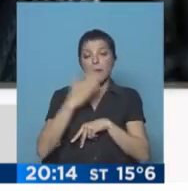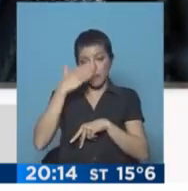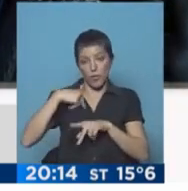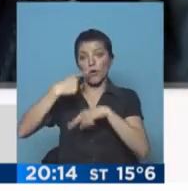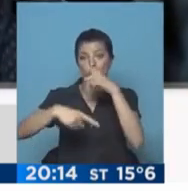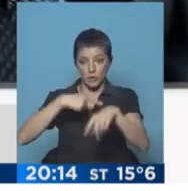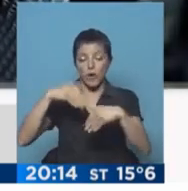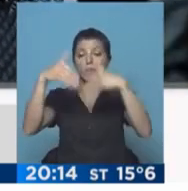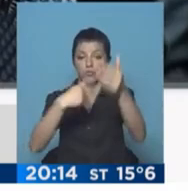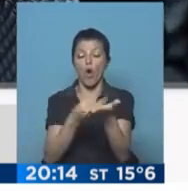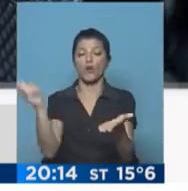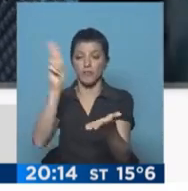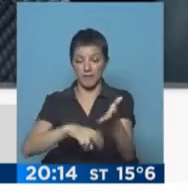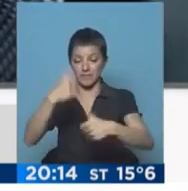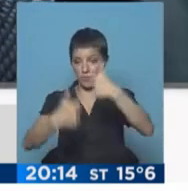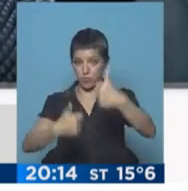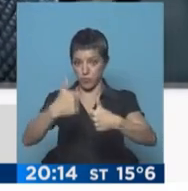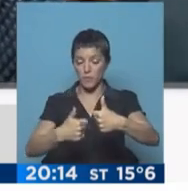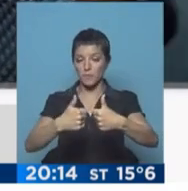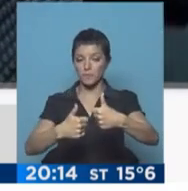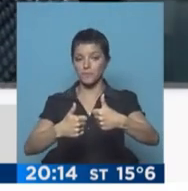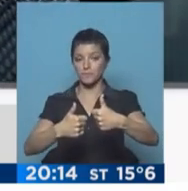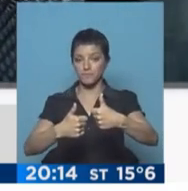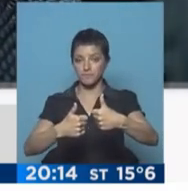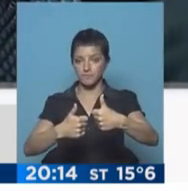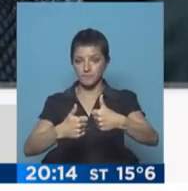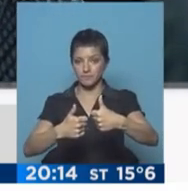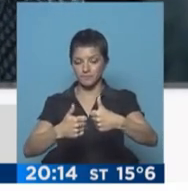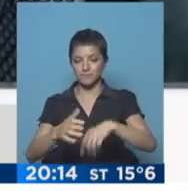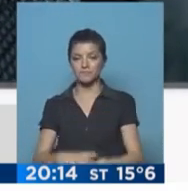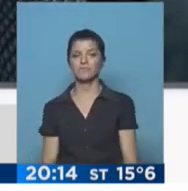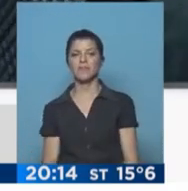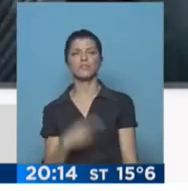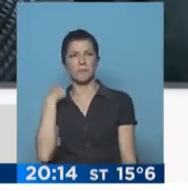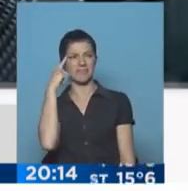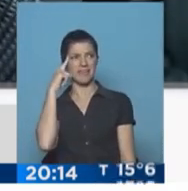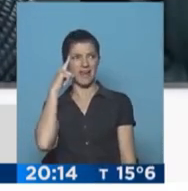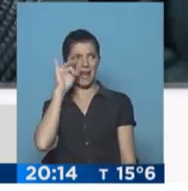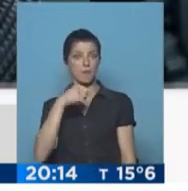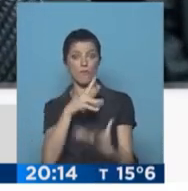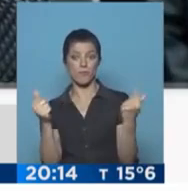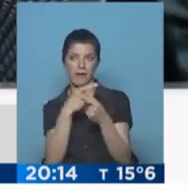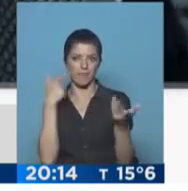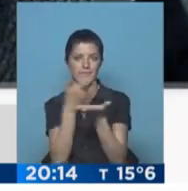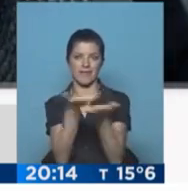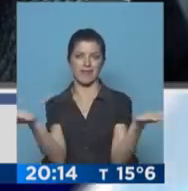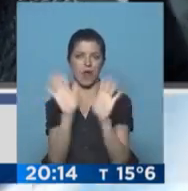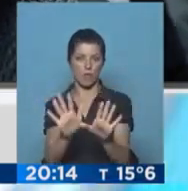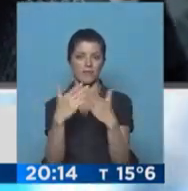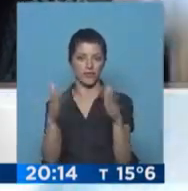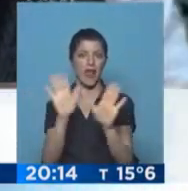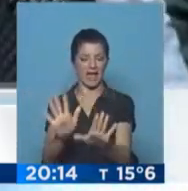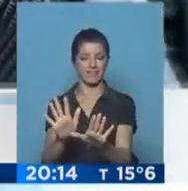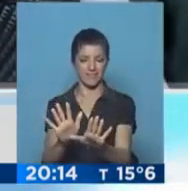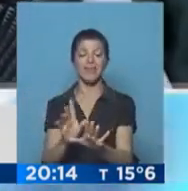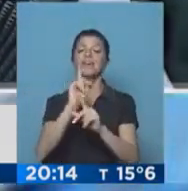vuelta y competir con un candidato peronista. Qué mejor que hacer esta inauguración y con la presencia de un